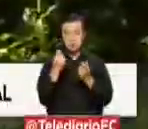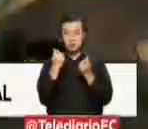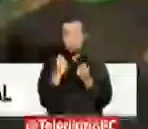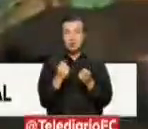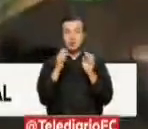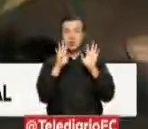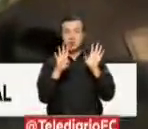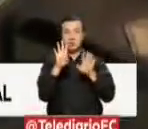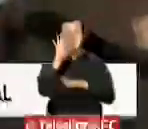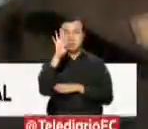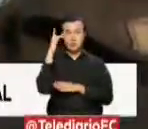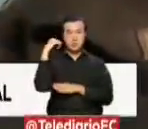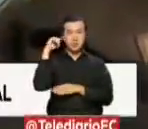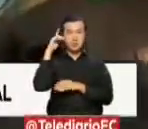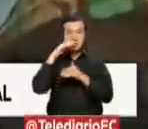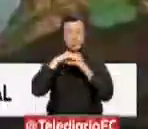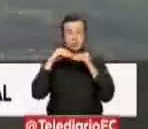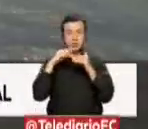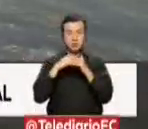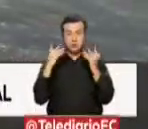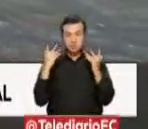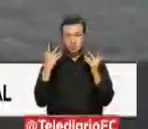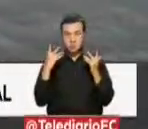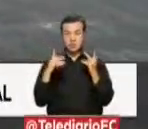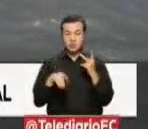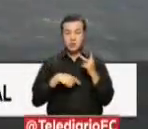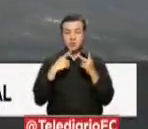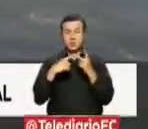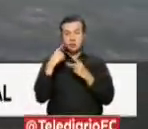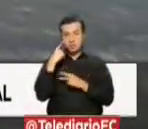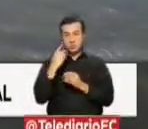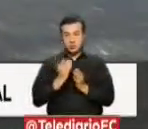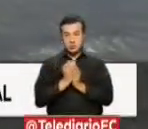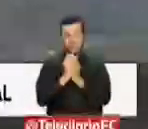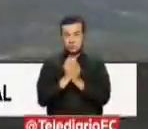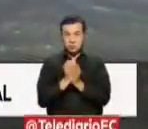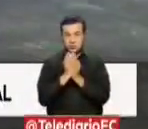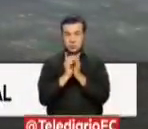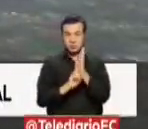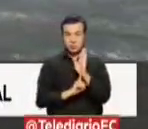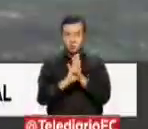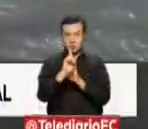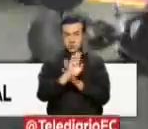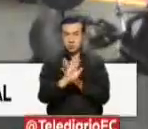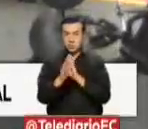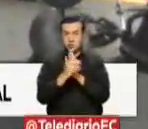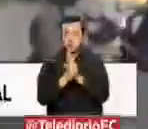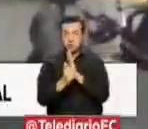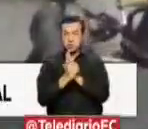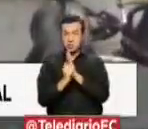de $94 millones. Asimismo, la Fuerza Naval, que fortalece el desarrollo de sus capacidades participando de